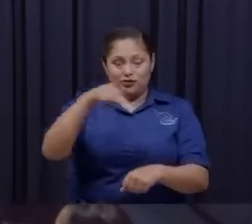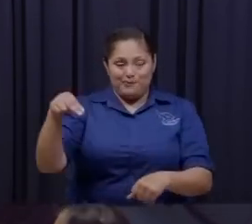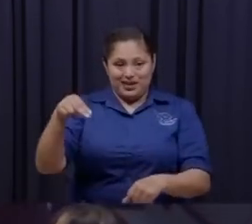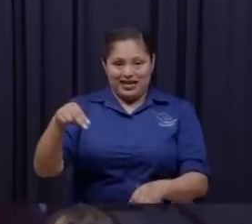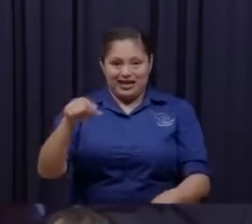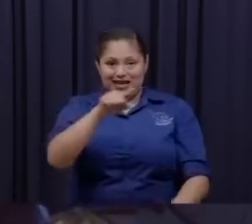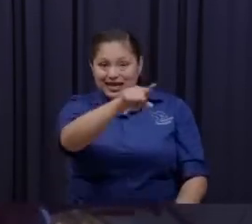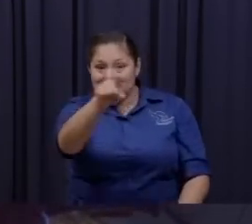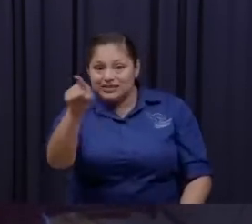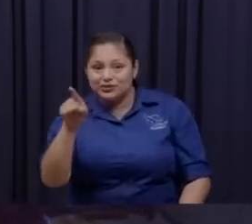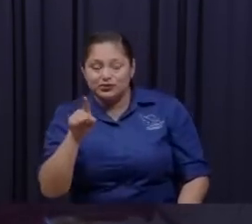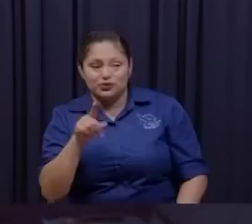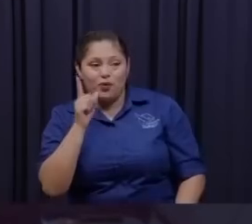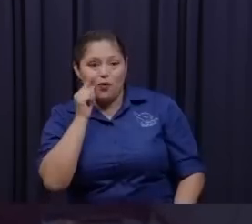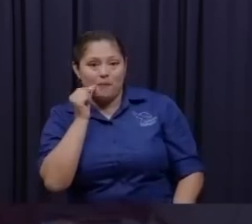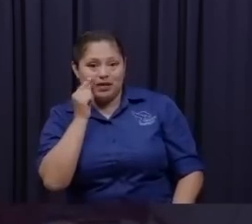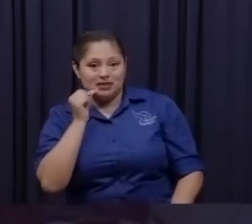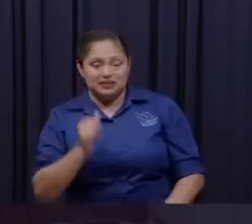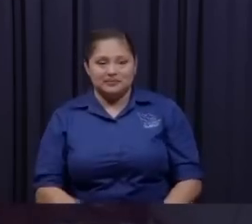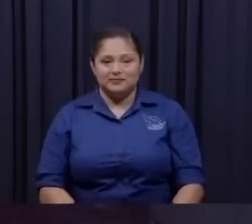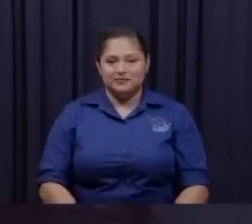cuates.